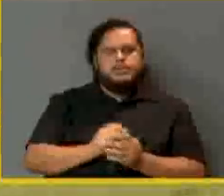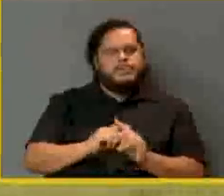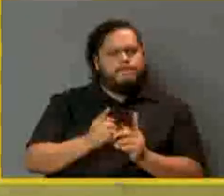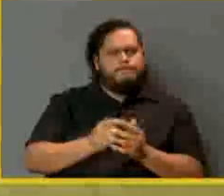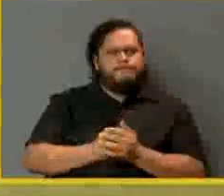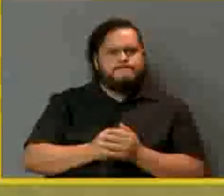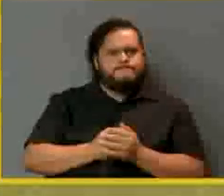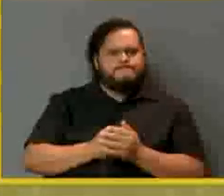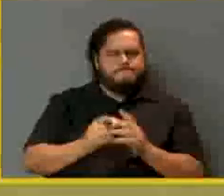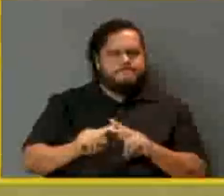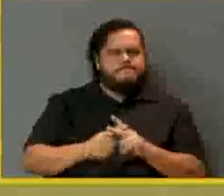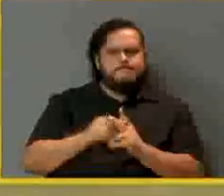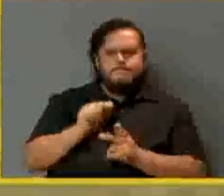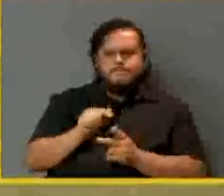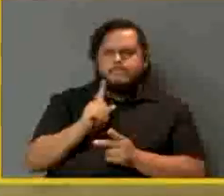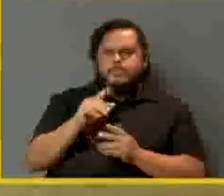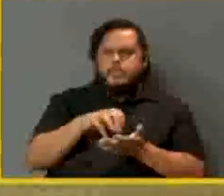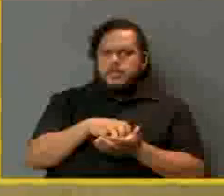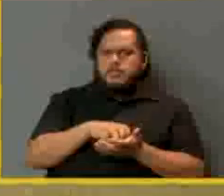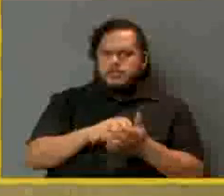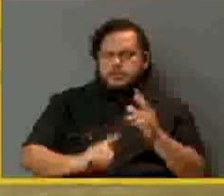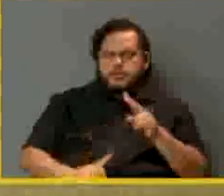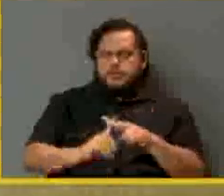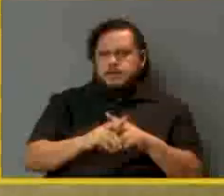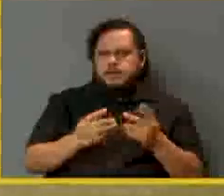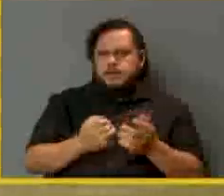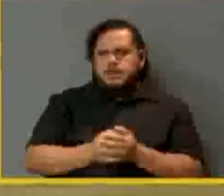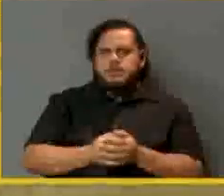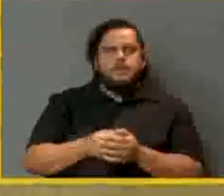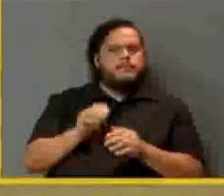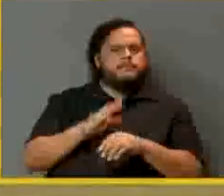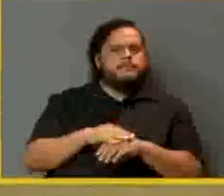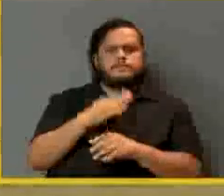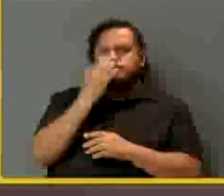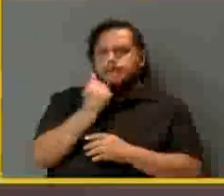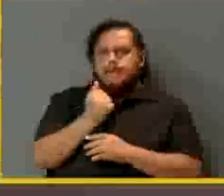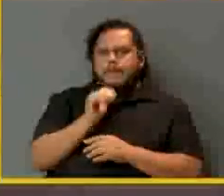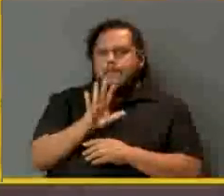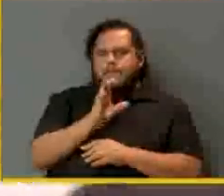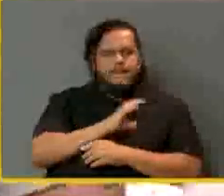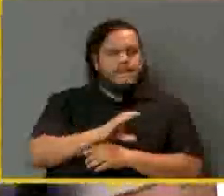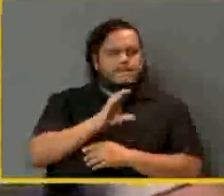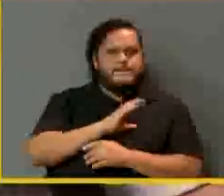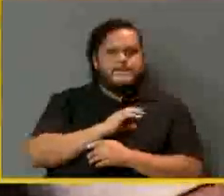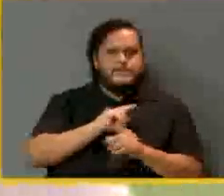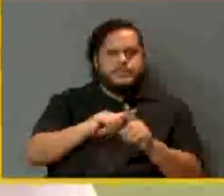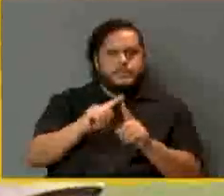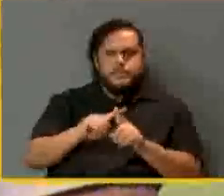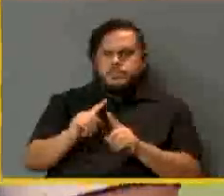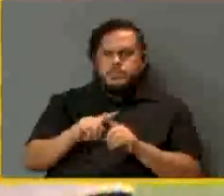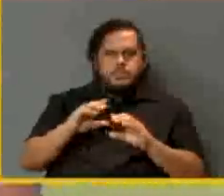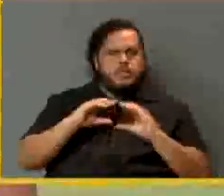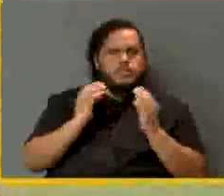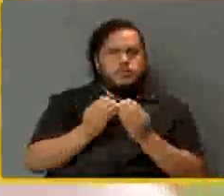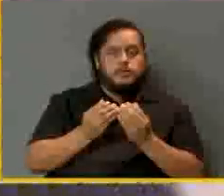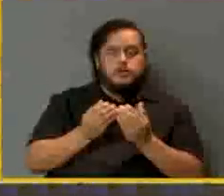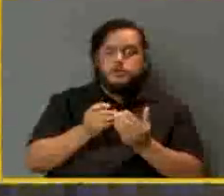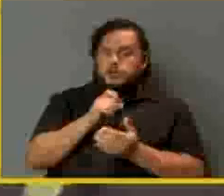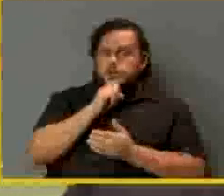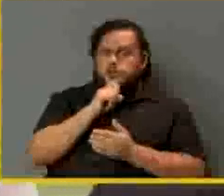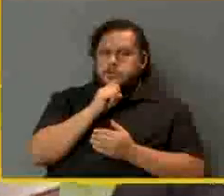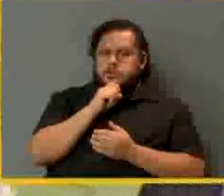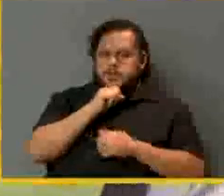a raíz de esto, una de las dudas que aparecen es acerca del por qué, pese a sus cualidades, en los diferentes clubes le ha